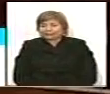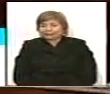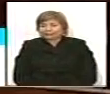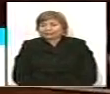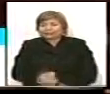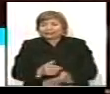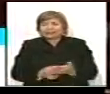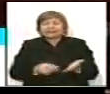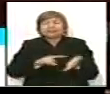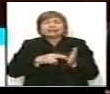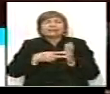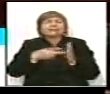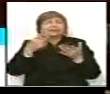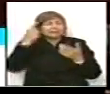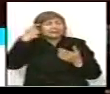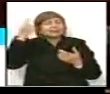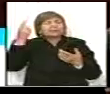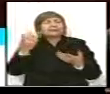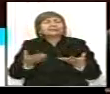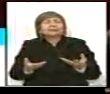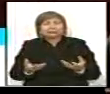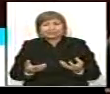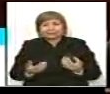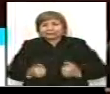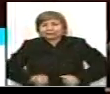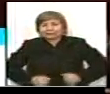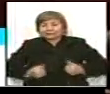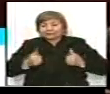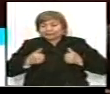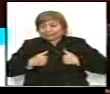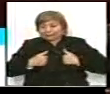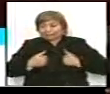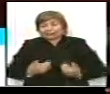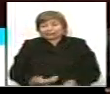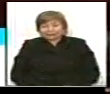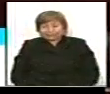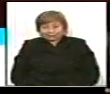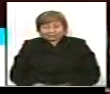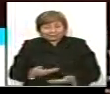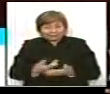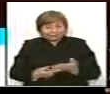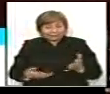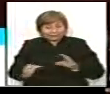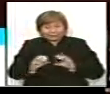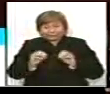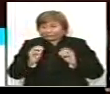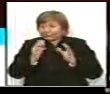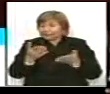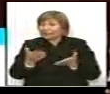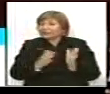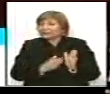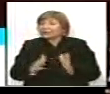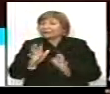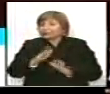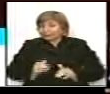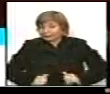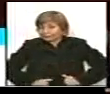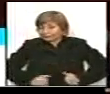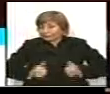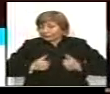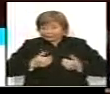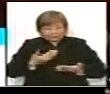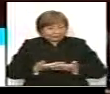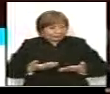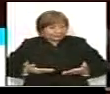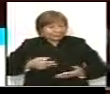¿Qué es lo que se imaginaron? ¿Cómo se imaginaron su vida? ¿A qué querían dedicar su vida?